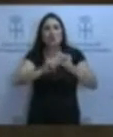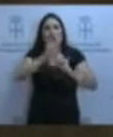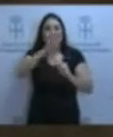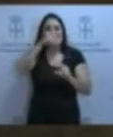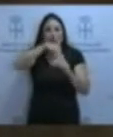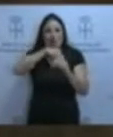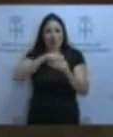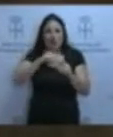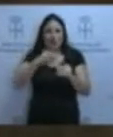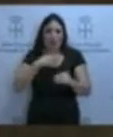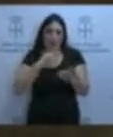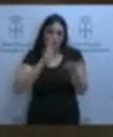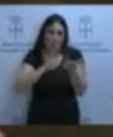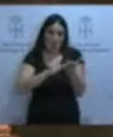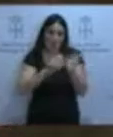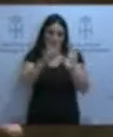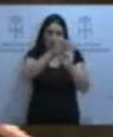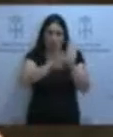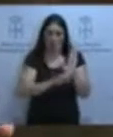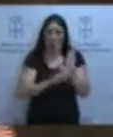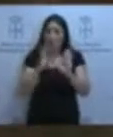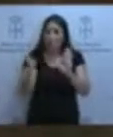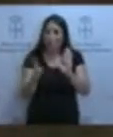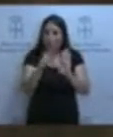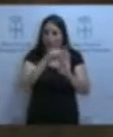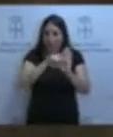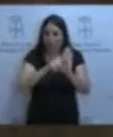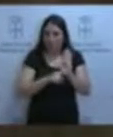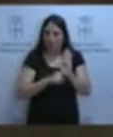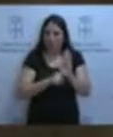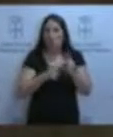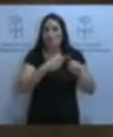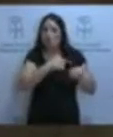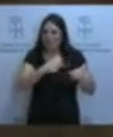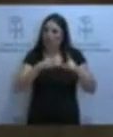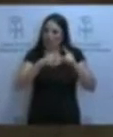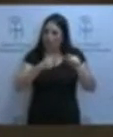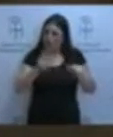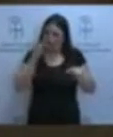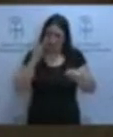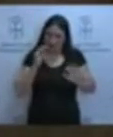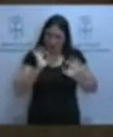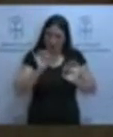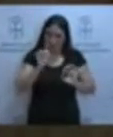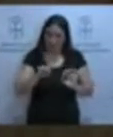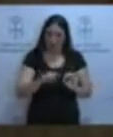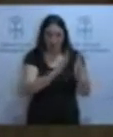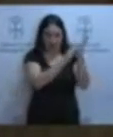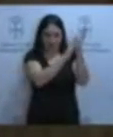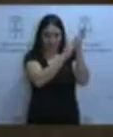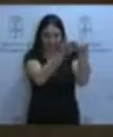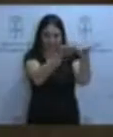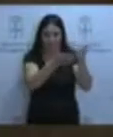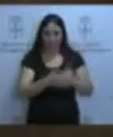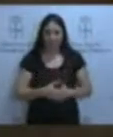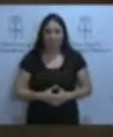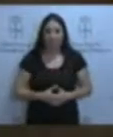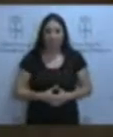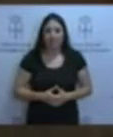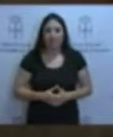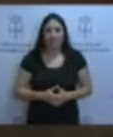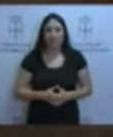Panamá. Todas ellas, por supuesto, como también sabe, con nombres asturianos. Bravo a su patriotismo. Según